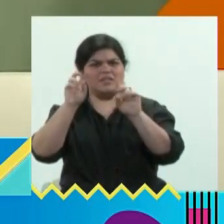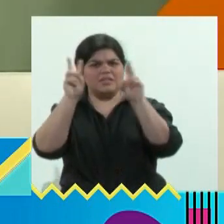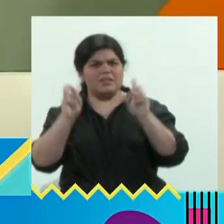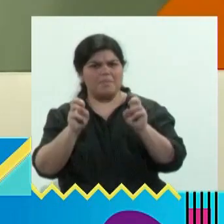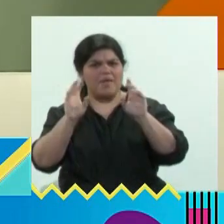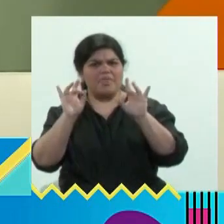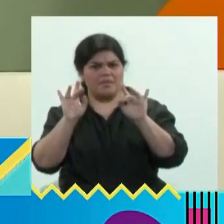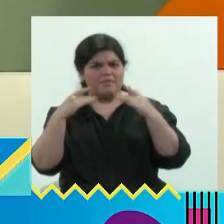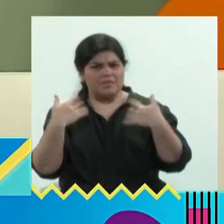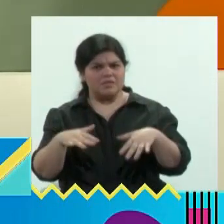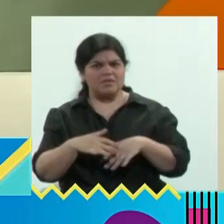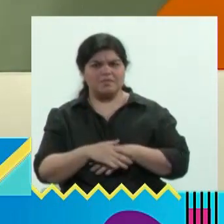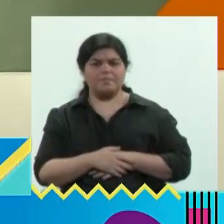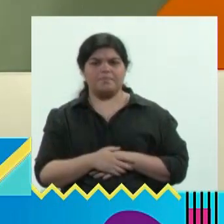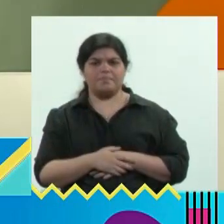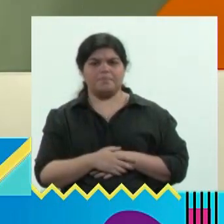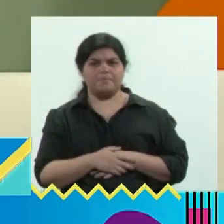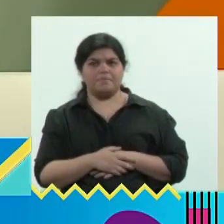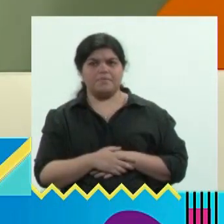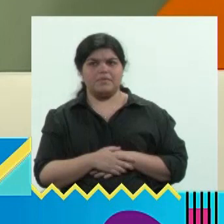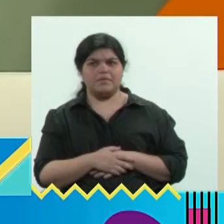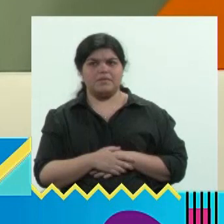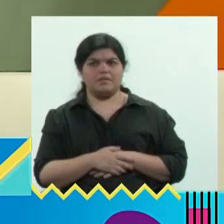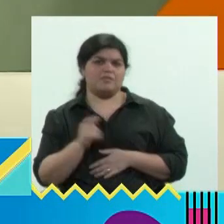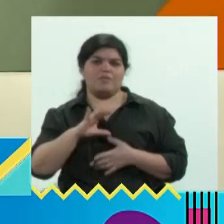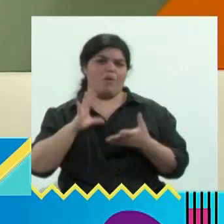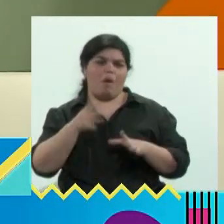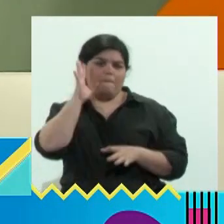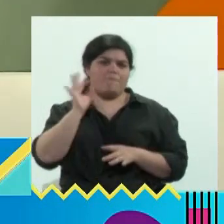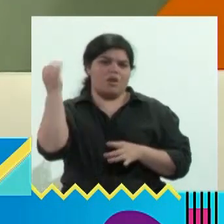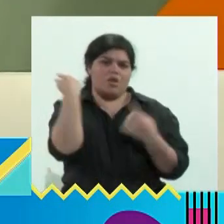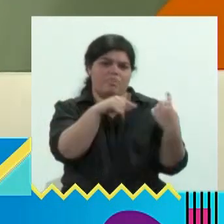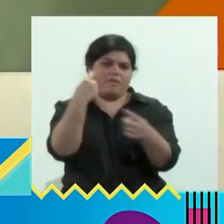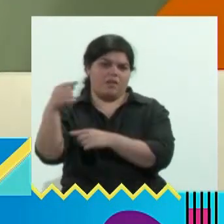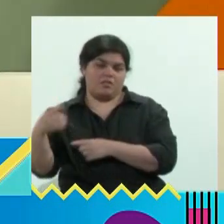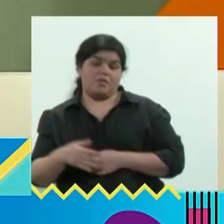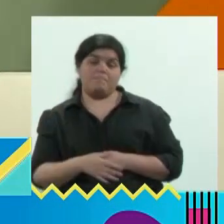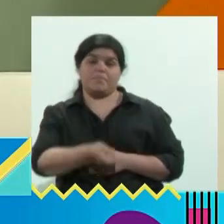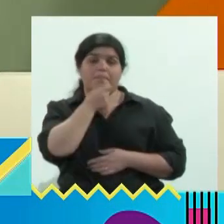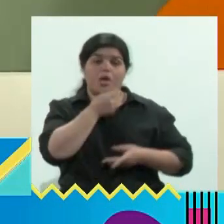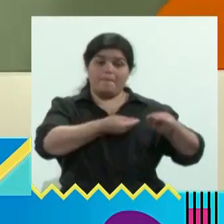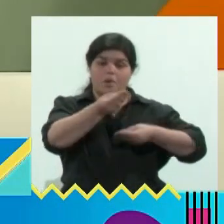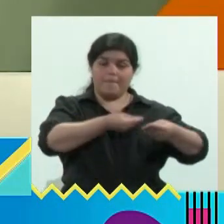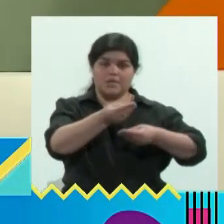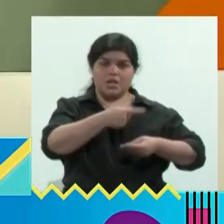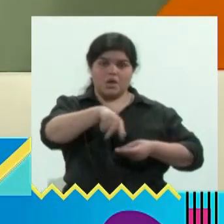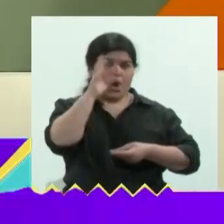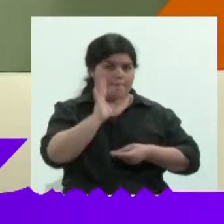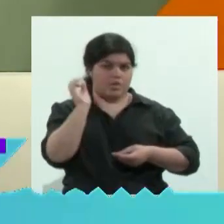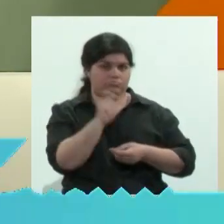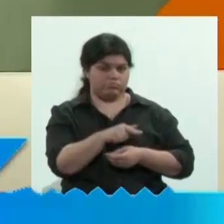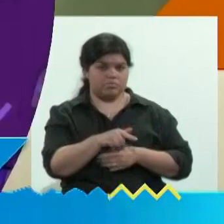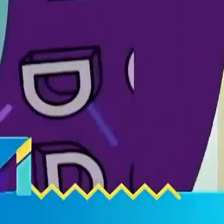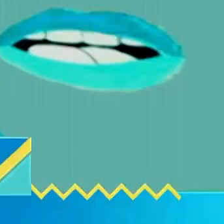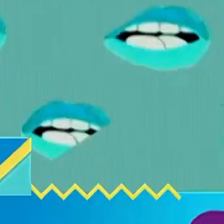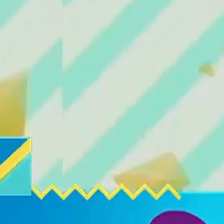muy compleja y se pueden hacer diferentes perspectivas, desde el sector empresarial, por ejemplo, de una perspectiva diferente,